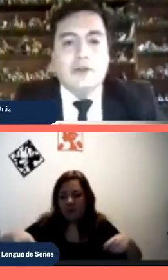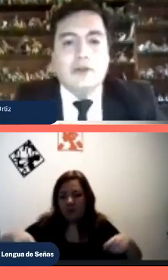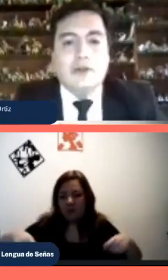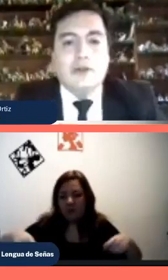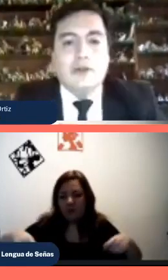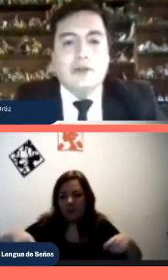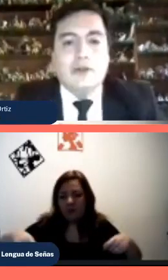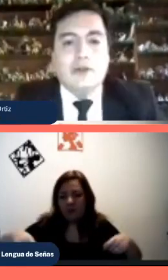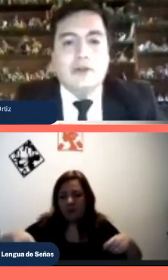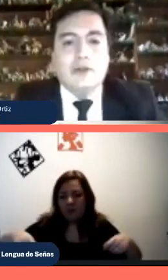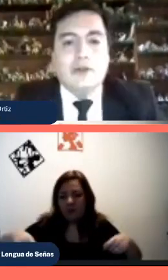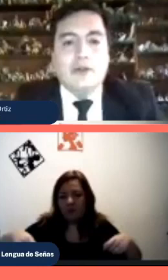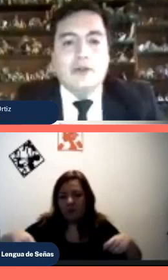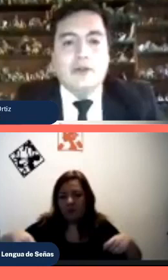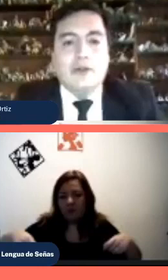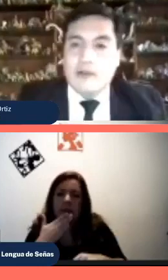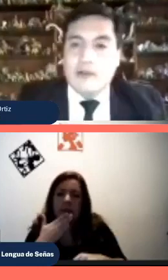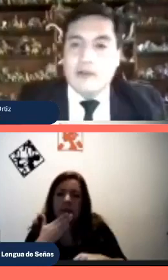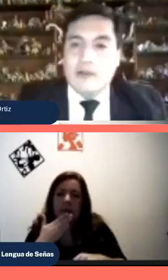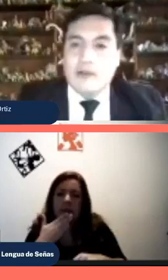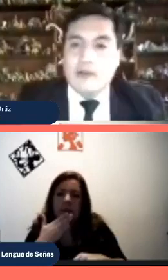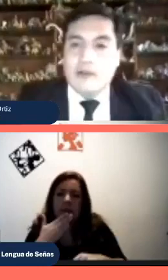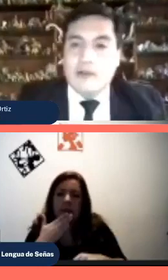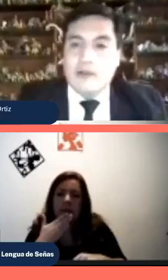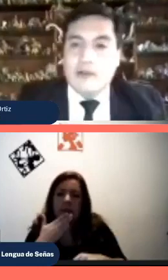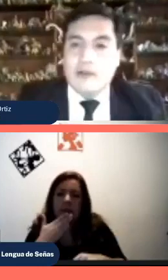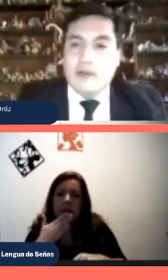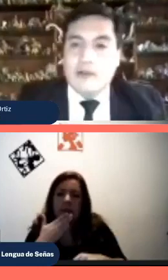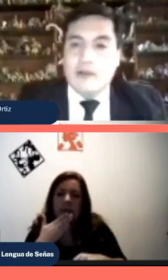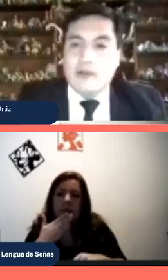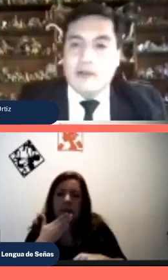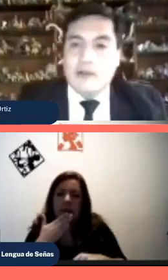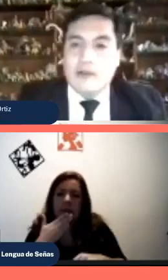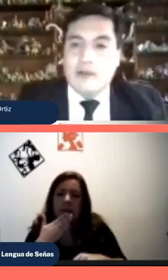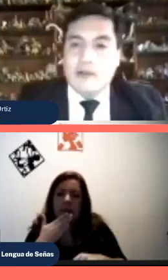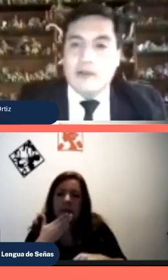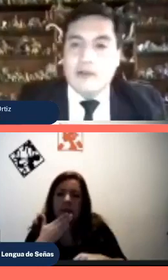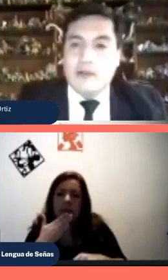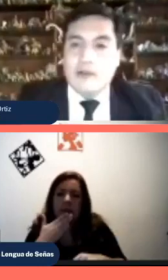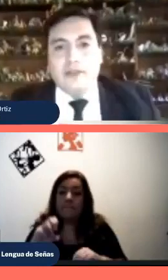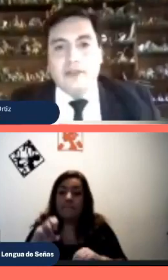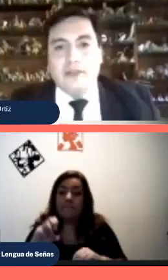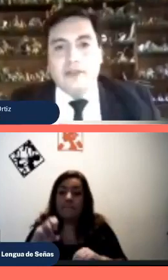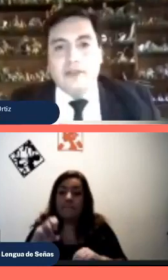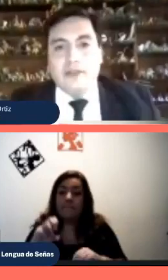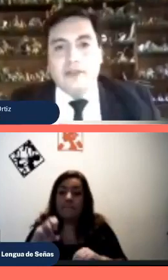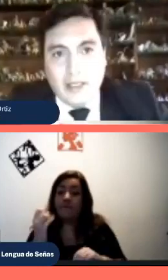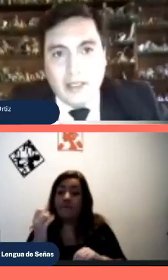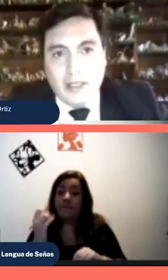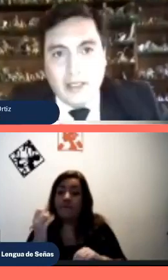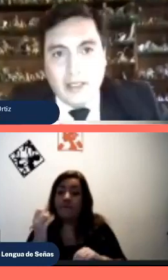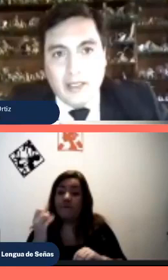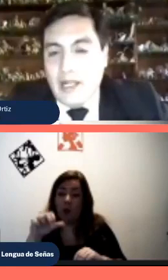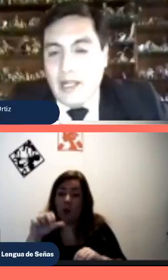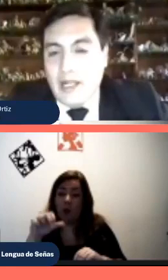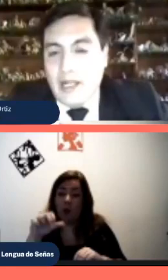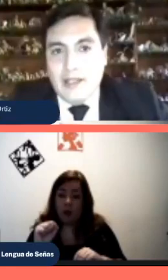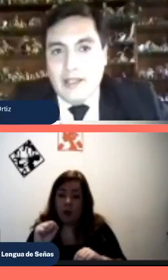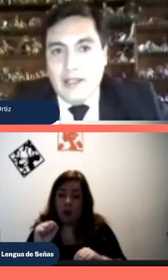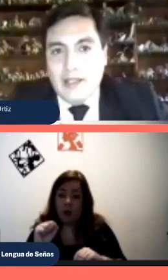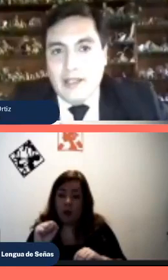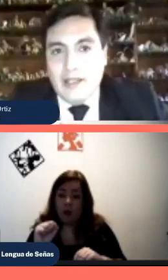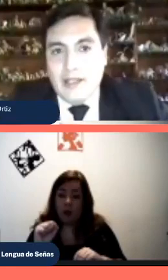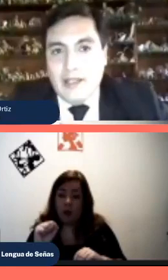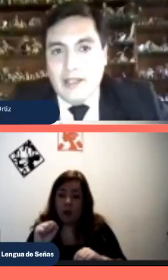Otra cosa que también es bastante llamativa de nuestro país en cuanto a la megafauna, o sea, todos estos animales que conocemos de la era del